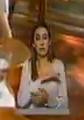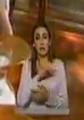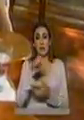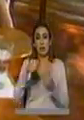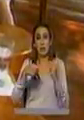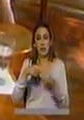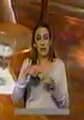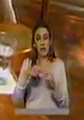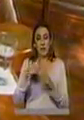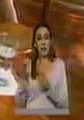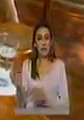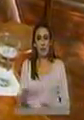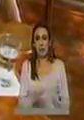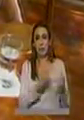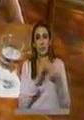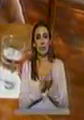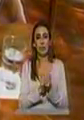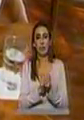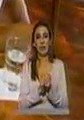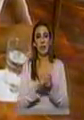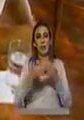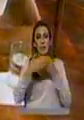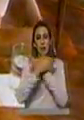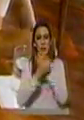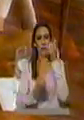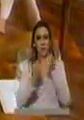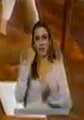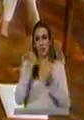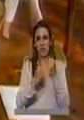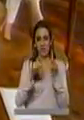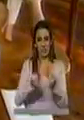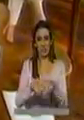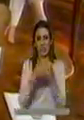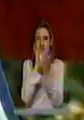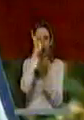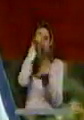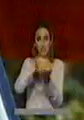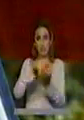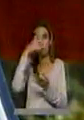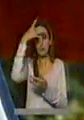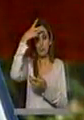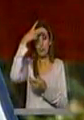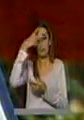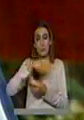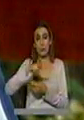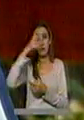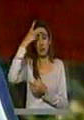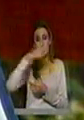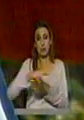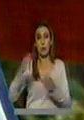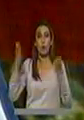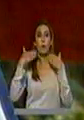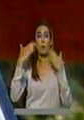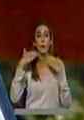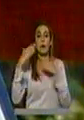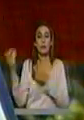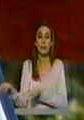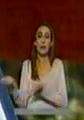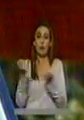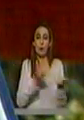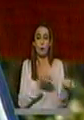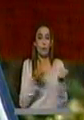de Guayaquil ya tenía. En el mes de mayo, Aeroméxico inició vuelos México, Guayaquil, México, sin paradas